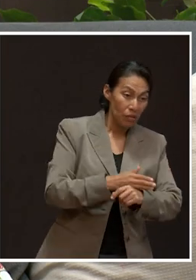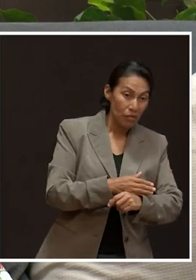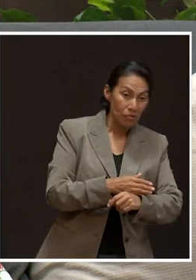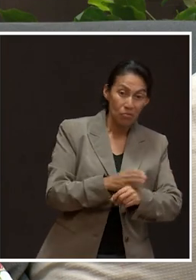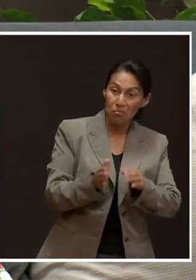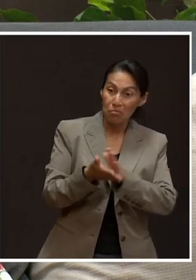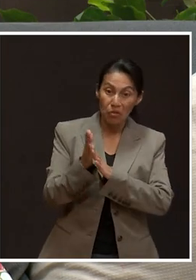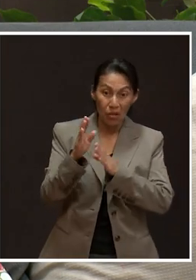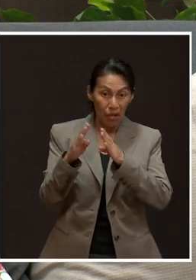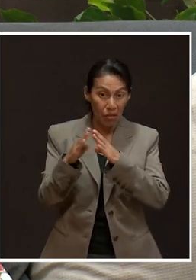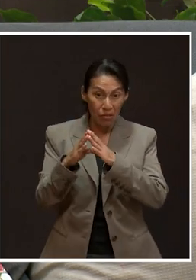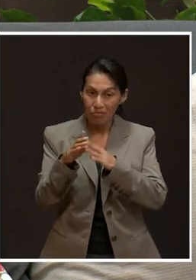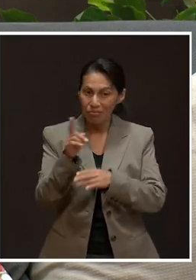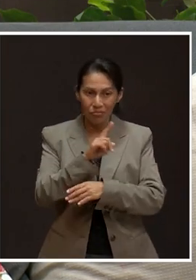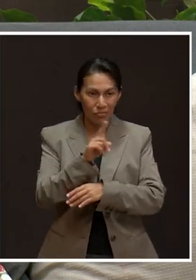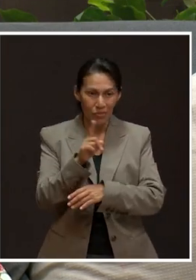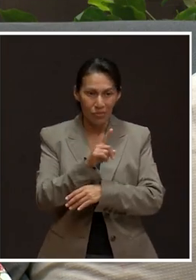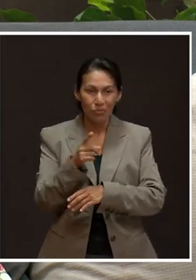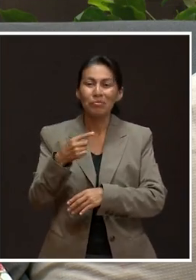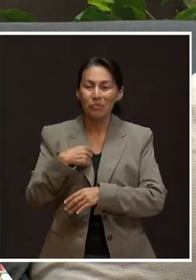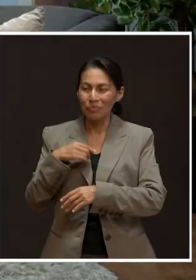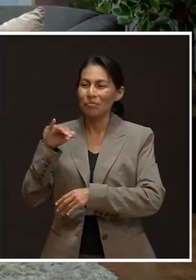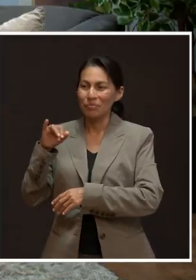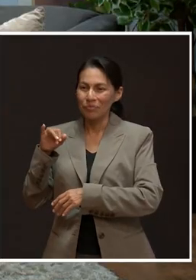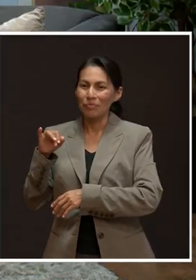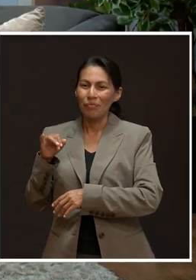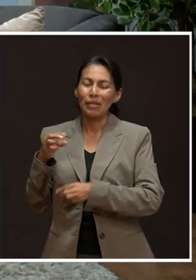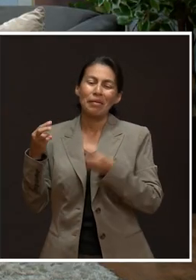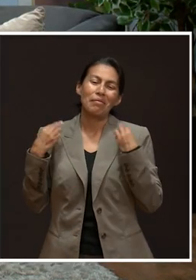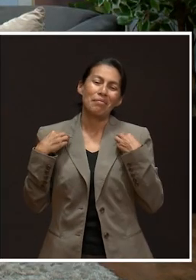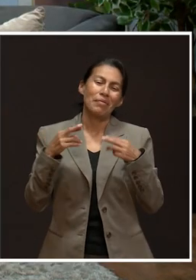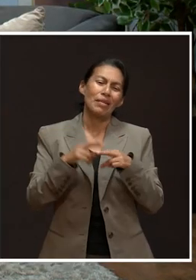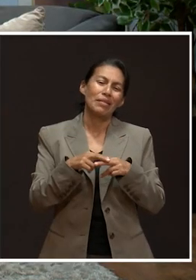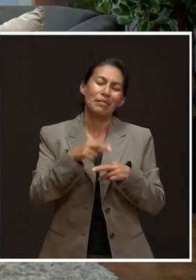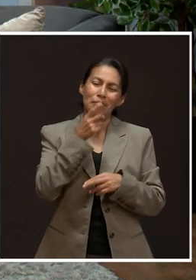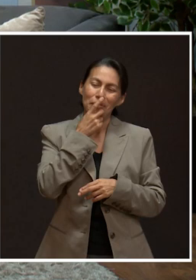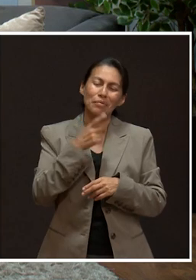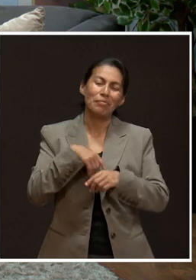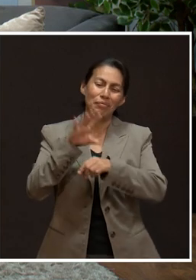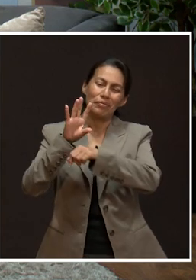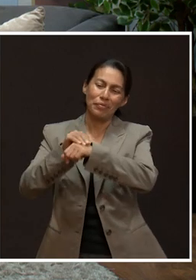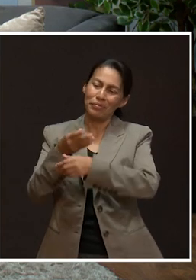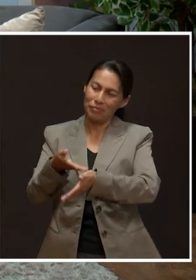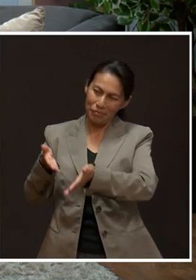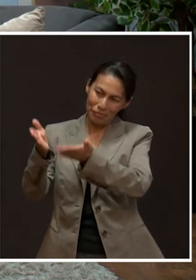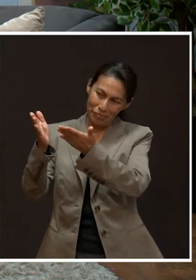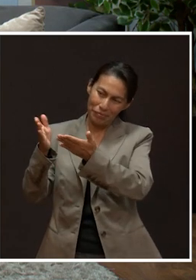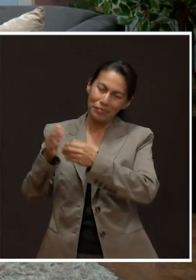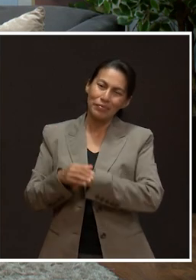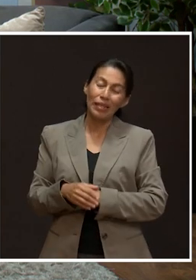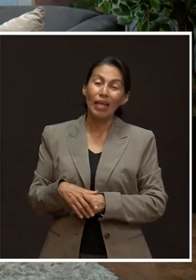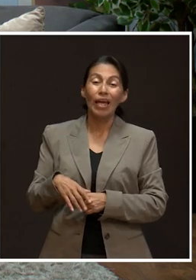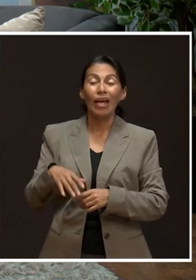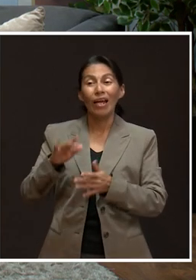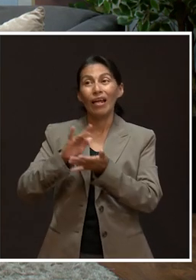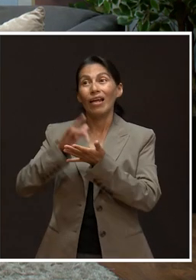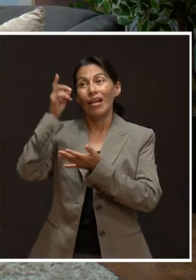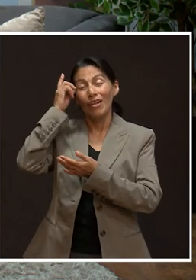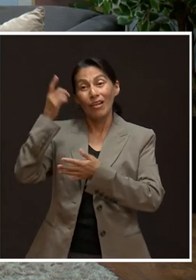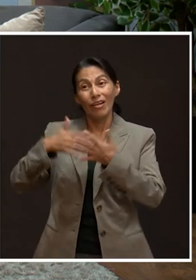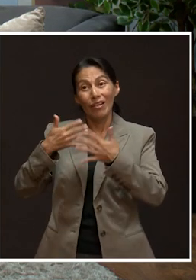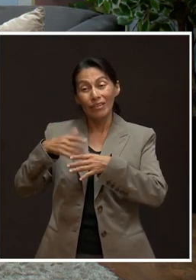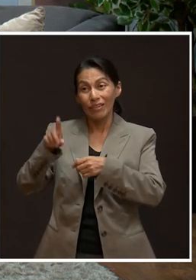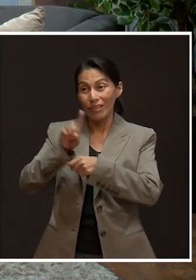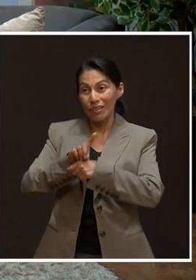y me dijo la preciera, ok, Blanca, ve, vete a tu casa. Y estuve 15 días con mi mamá. Amén.